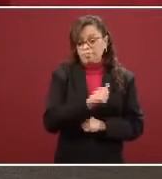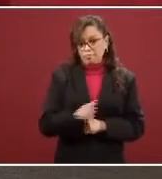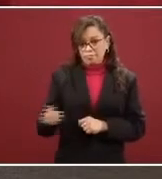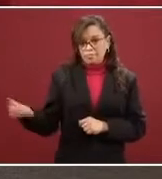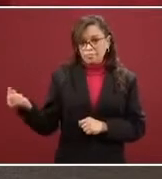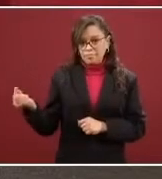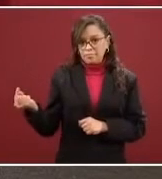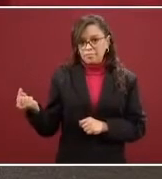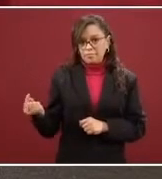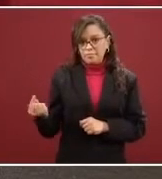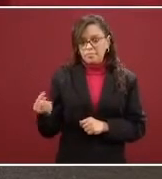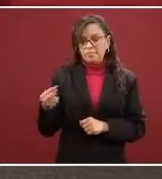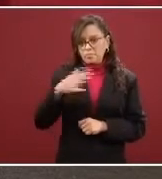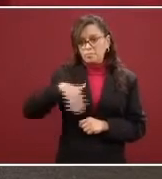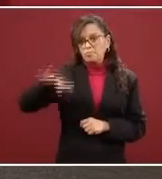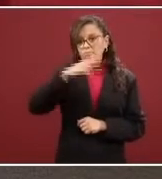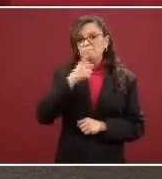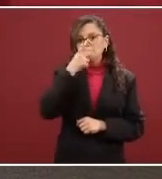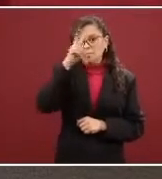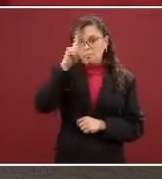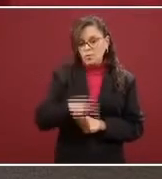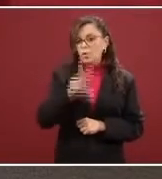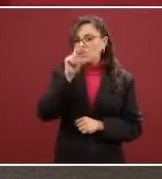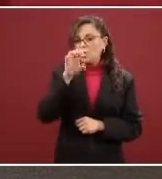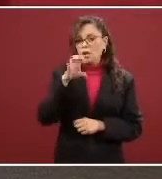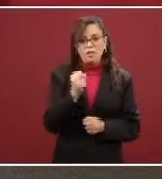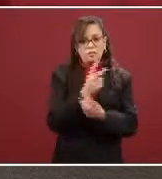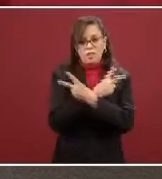son periodos vacacionales. En el sano distanciamiento